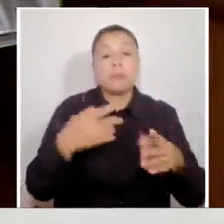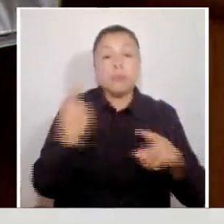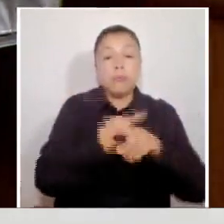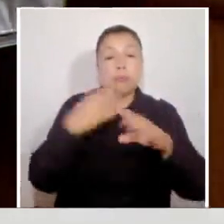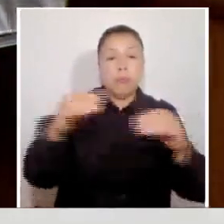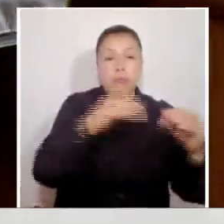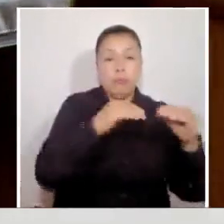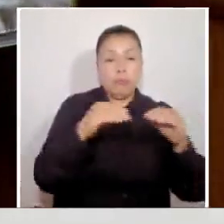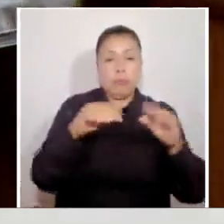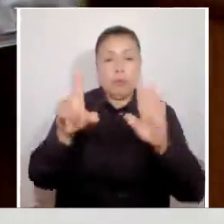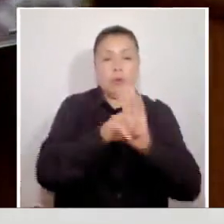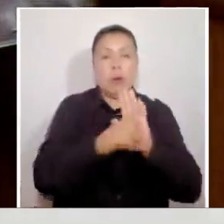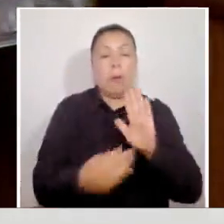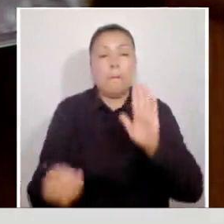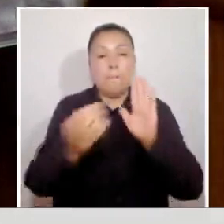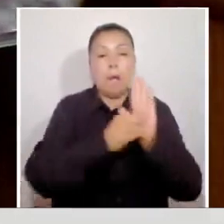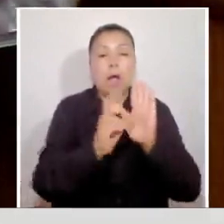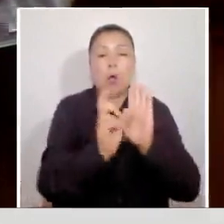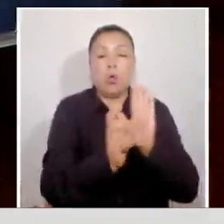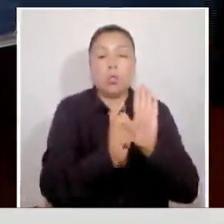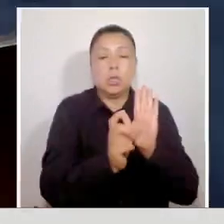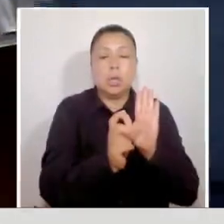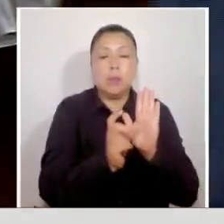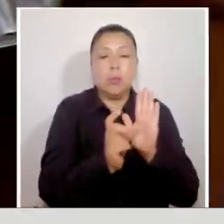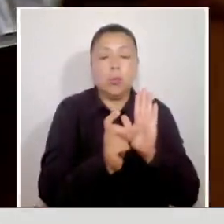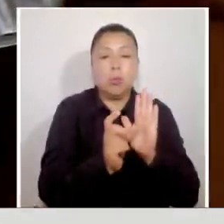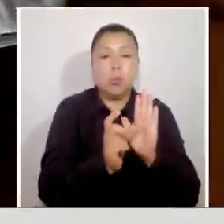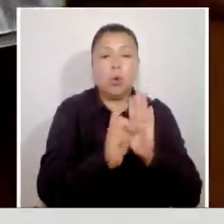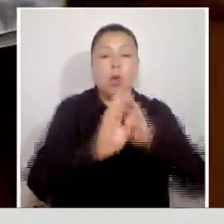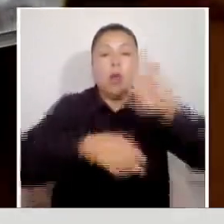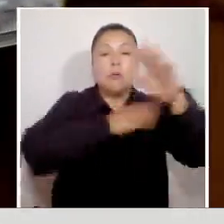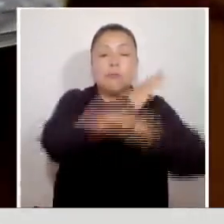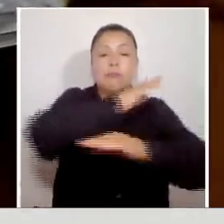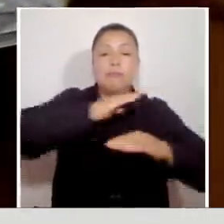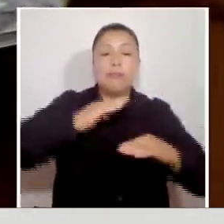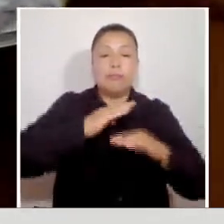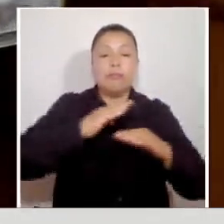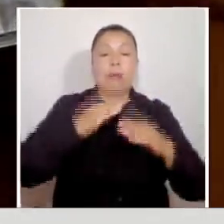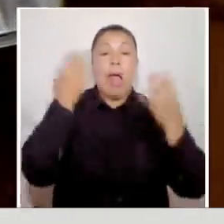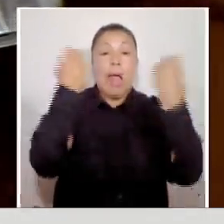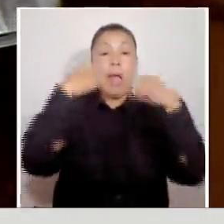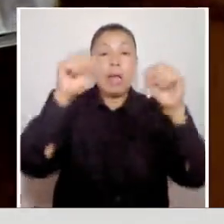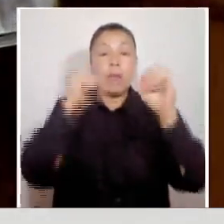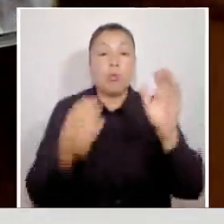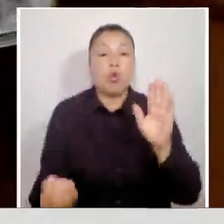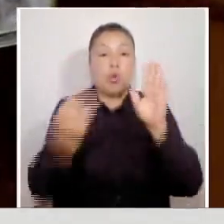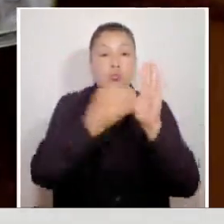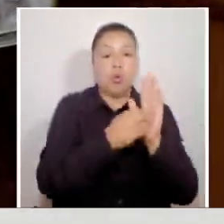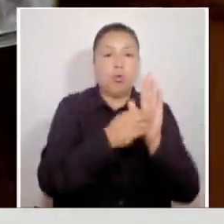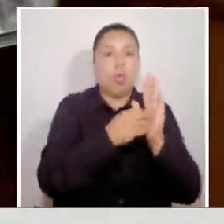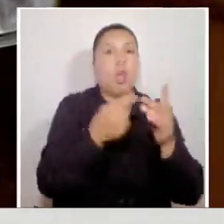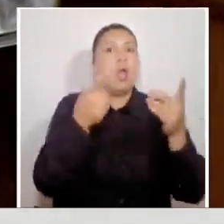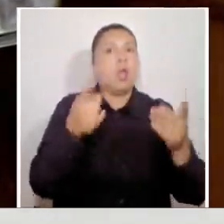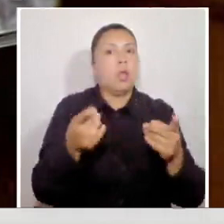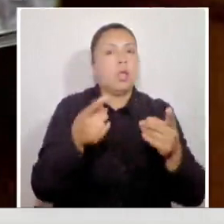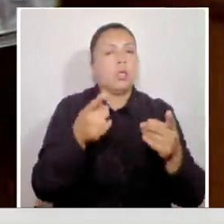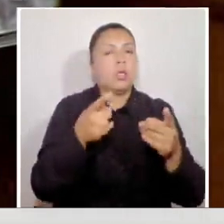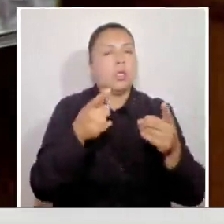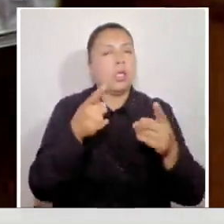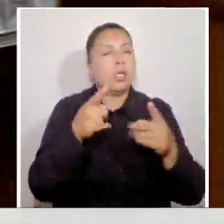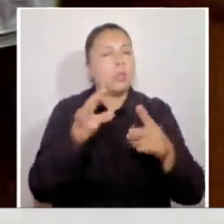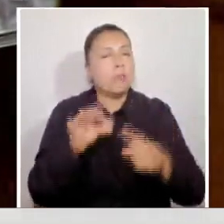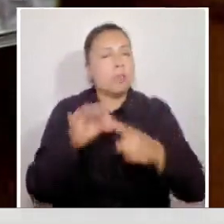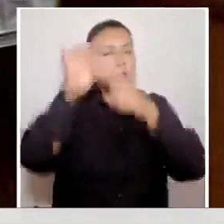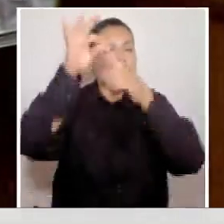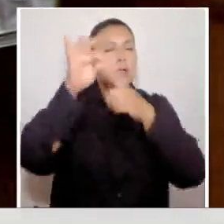incorpora el concepto de artes marciales en el deporte y eso yo creo que es el corazón de este proyecto